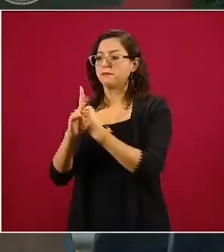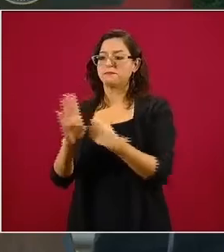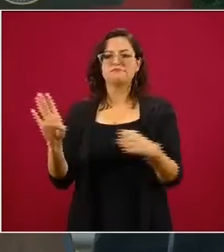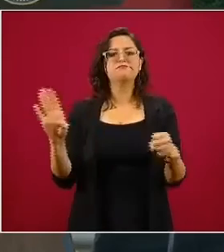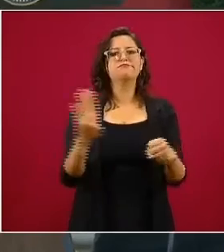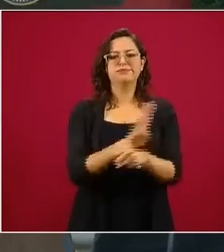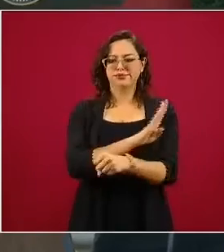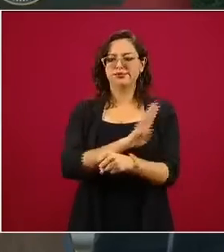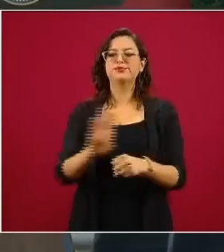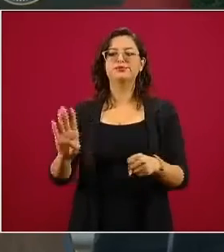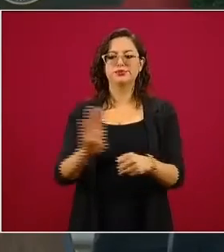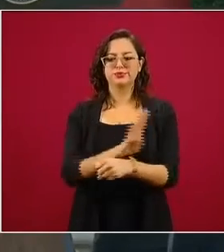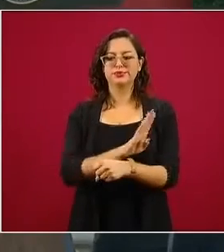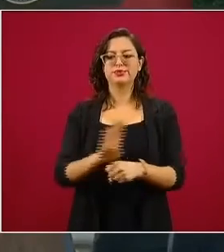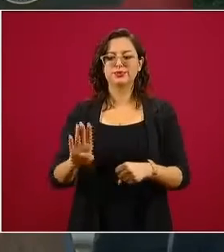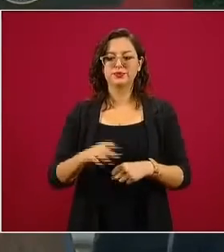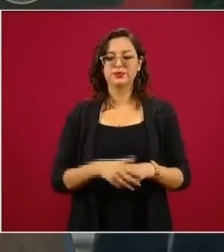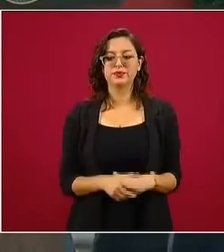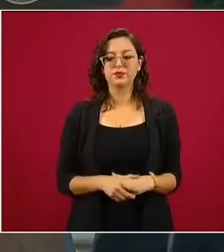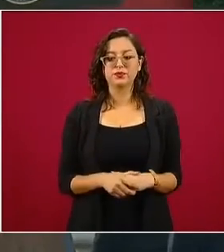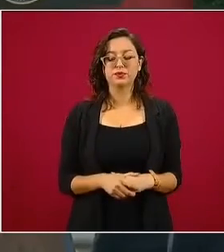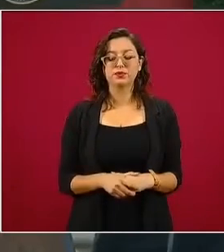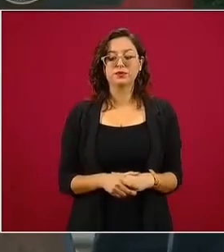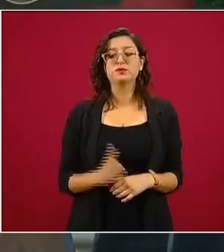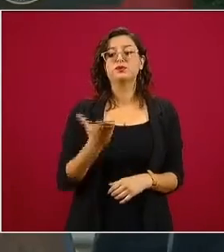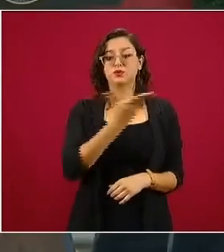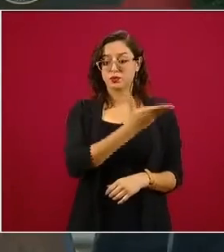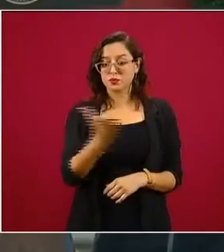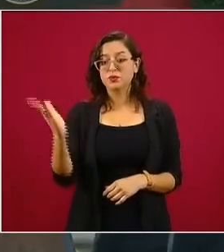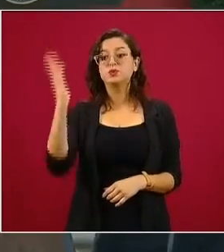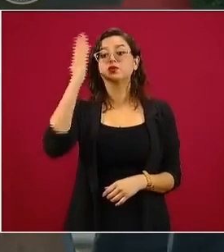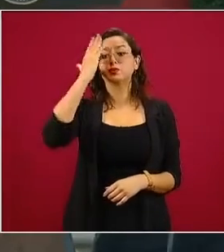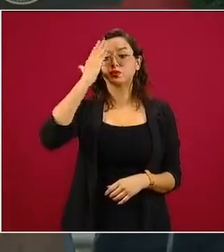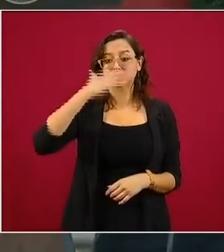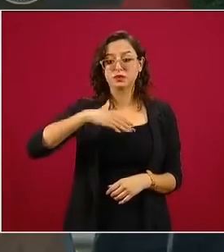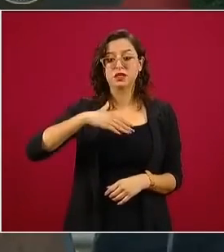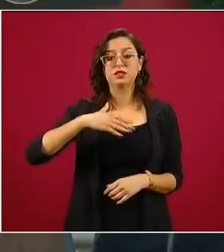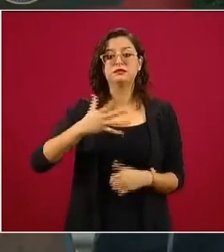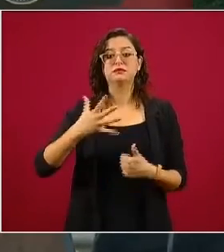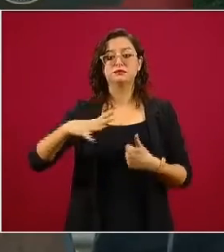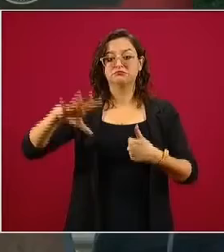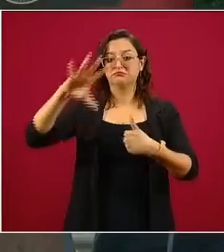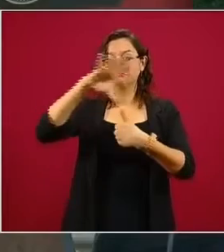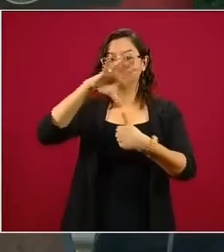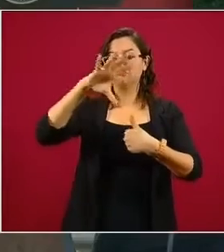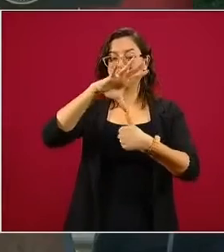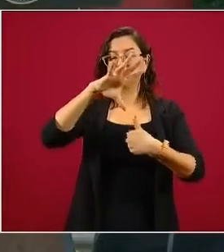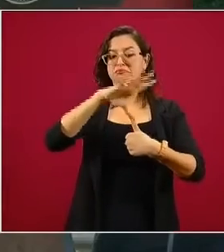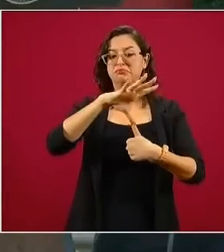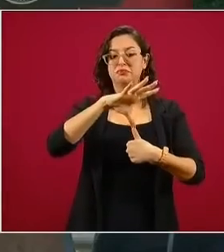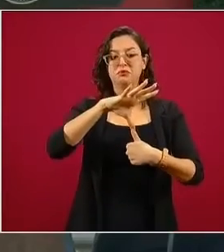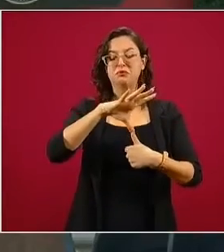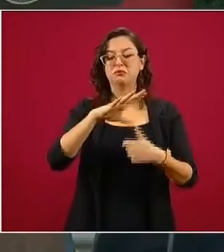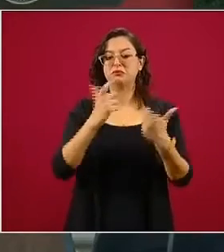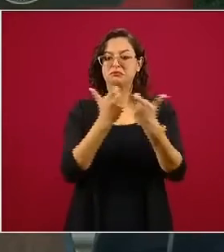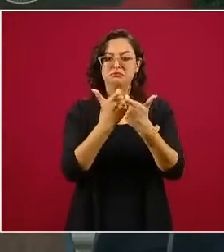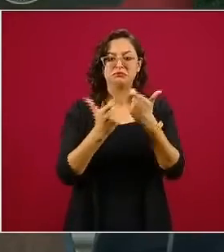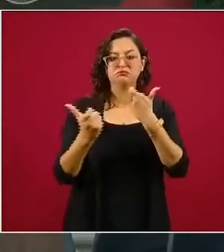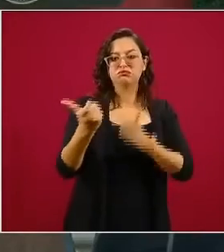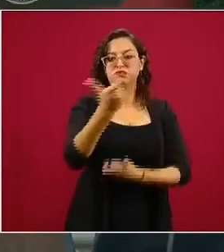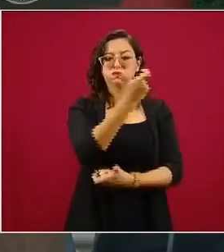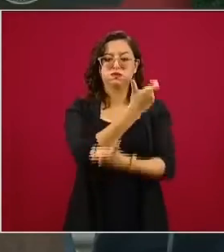pueblos. Como es sabido, América del Norte es de las regiones